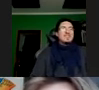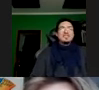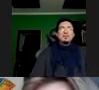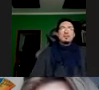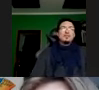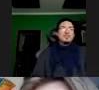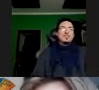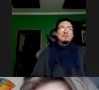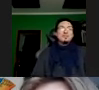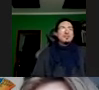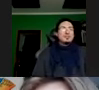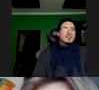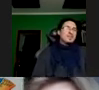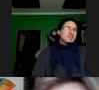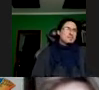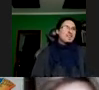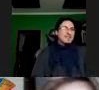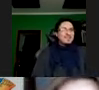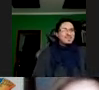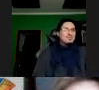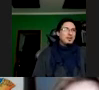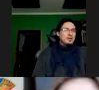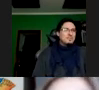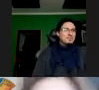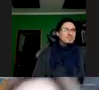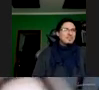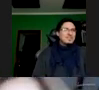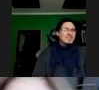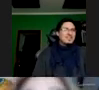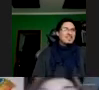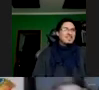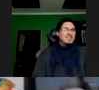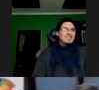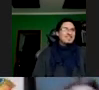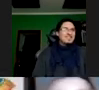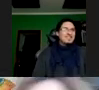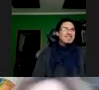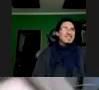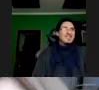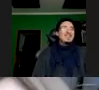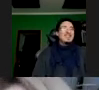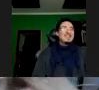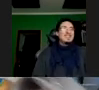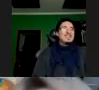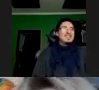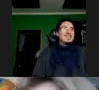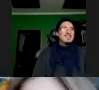Hay Génesis me mandó la respuesta por Instagram. Ya, Génesis, no hay problema. Inteligente. Sí.